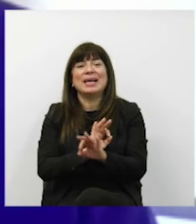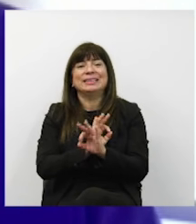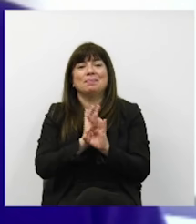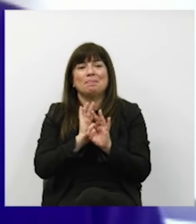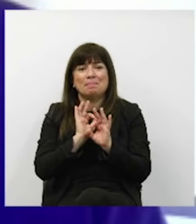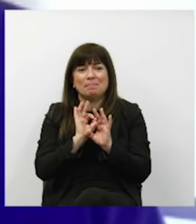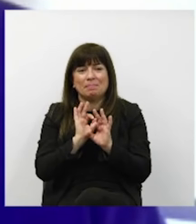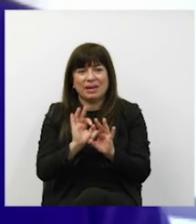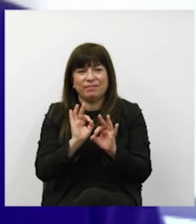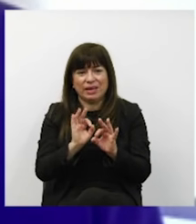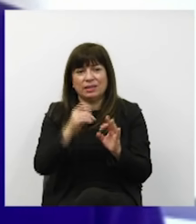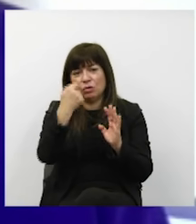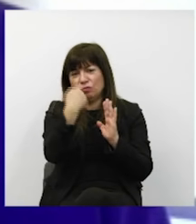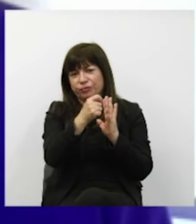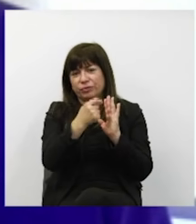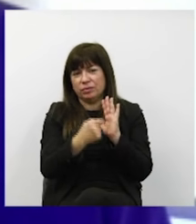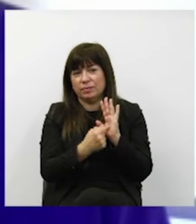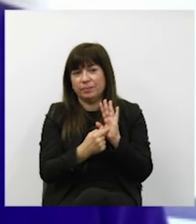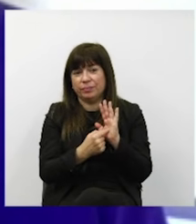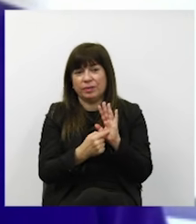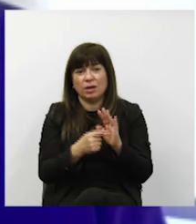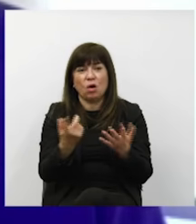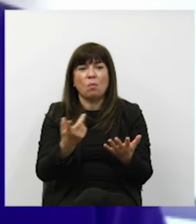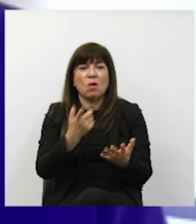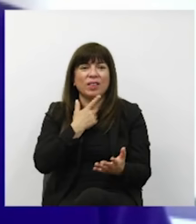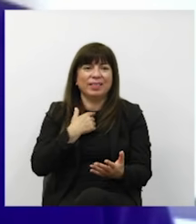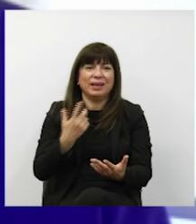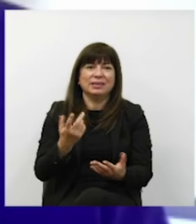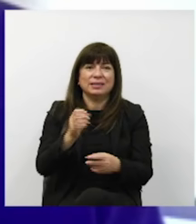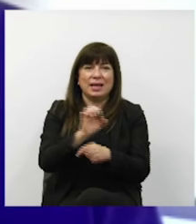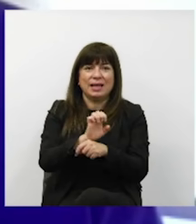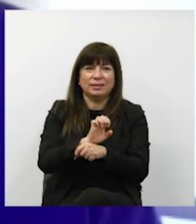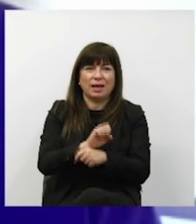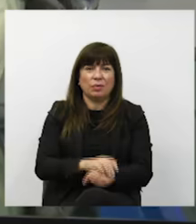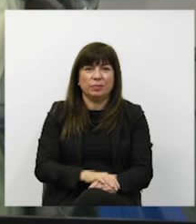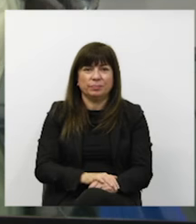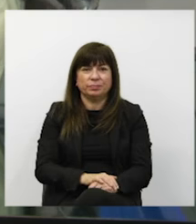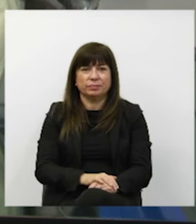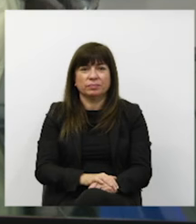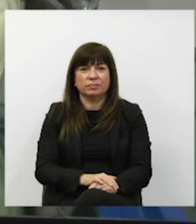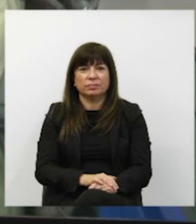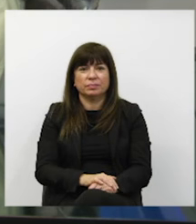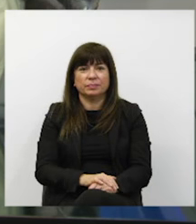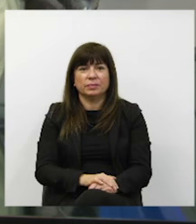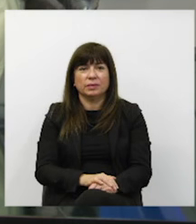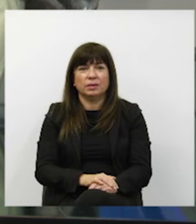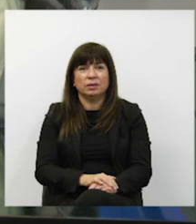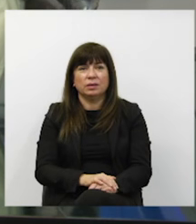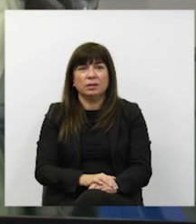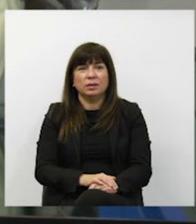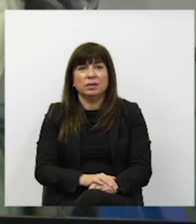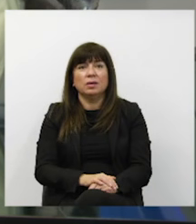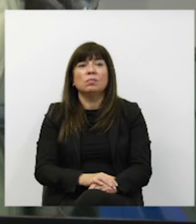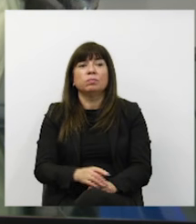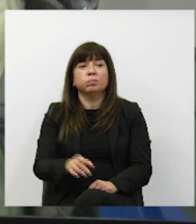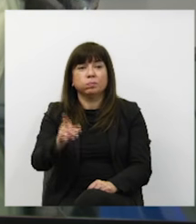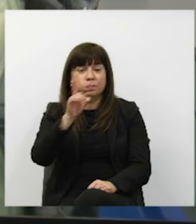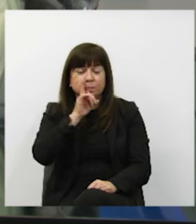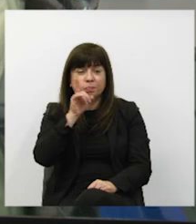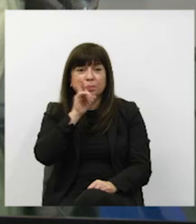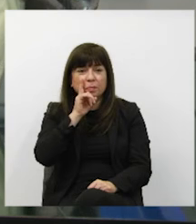perfectamente legítimo y protege los intereses del Estado. Entonces yo creo que afortunadamente tenemos